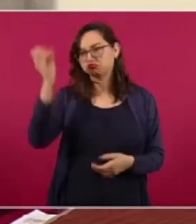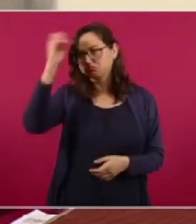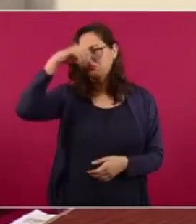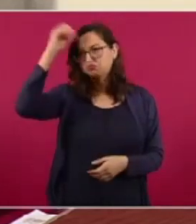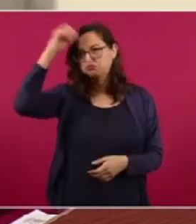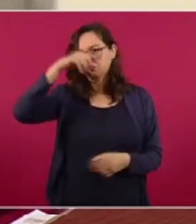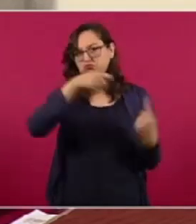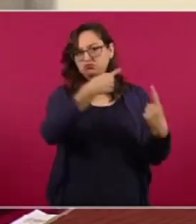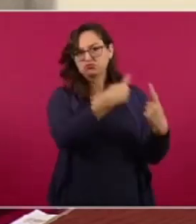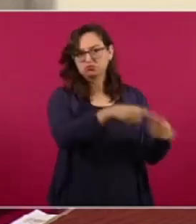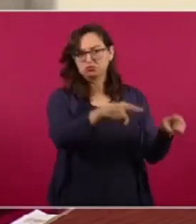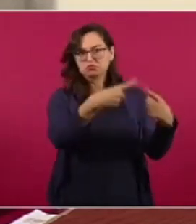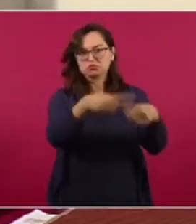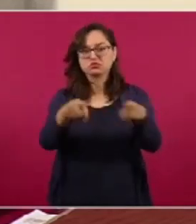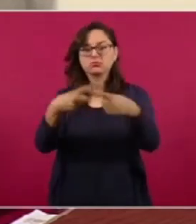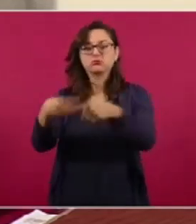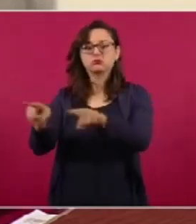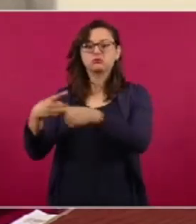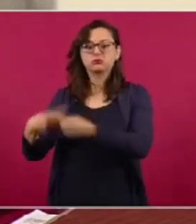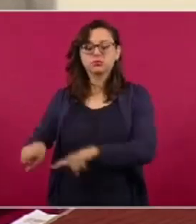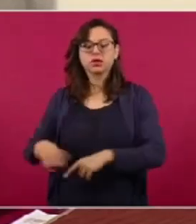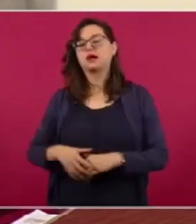Creo que